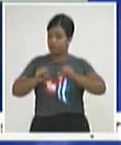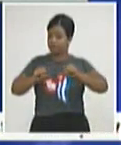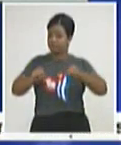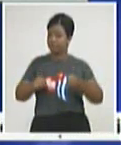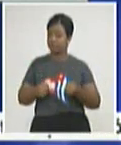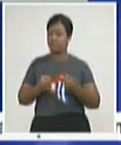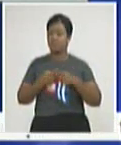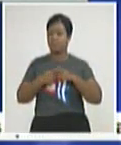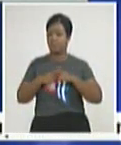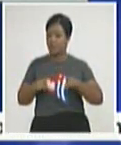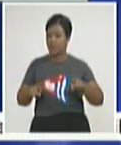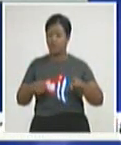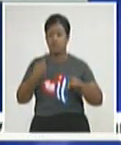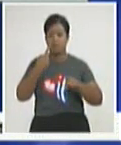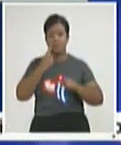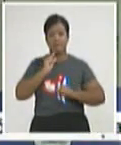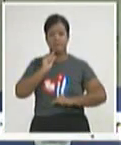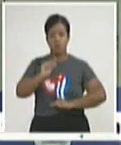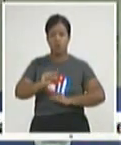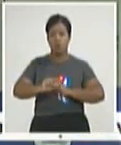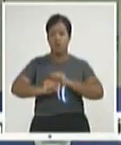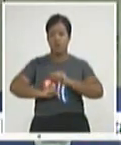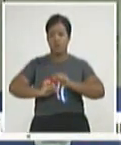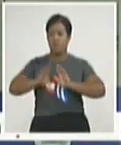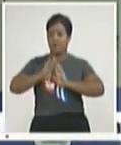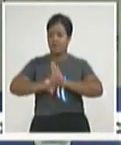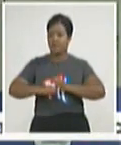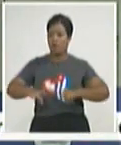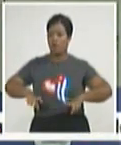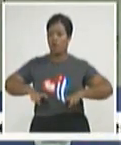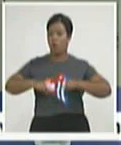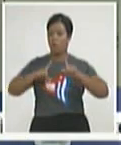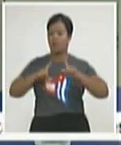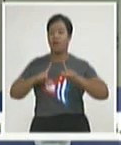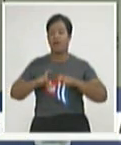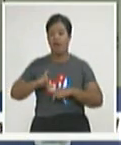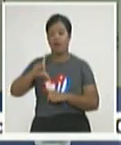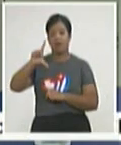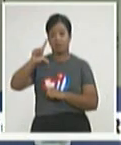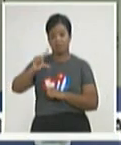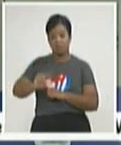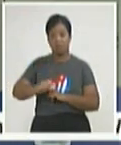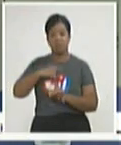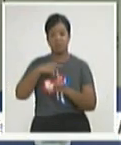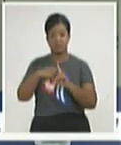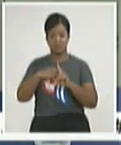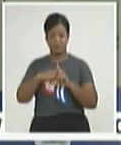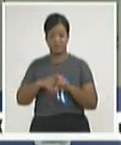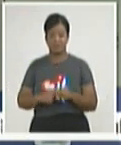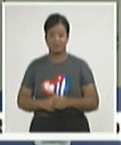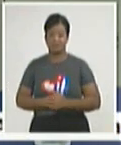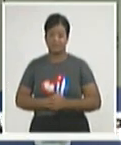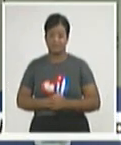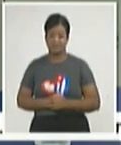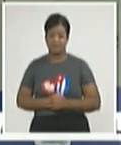viendo una reducción en cuanto al número de casos diagnosticados.